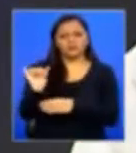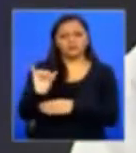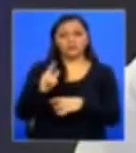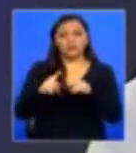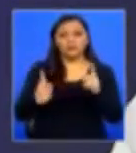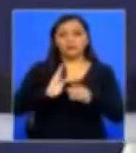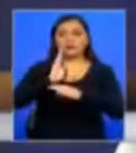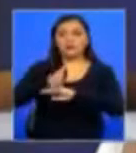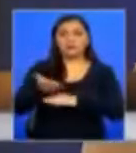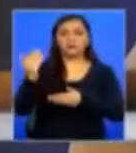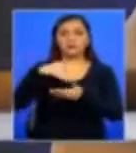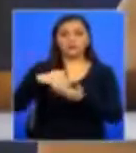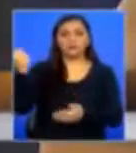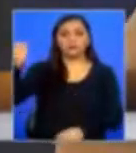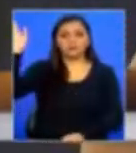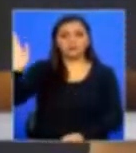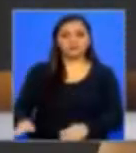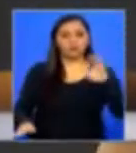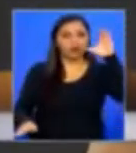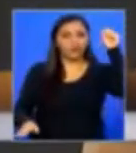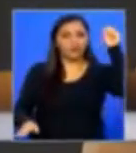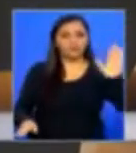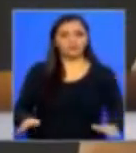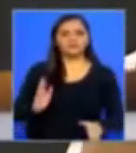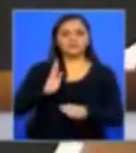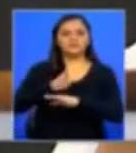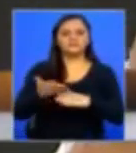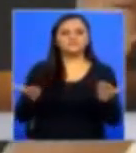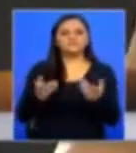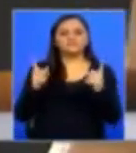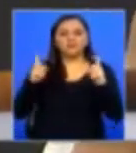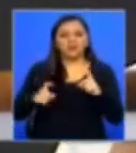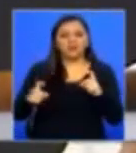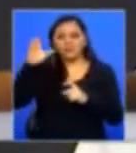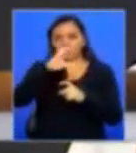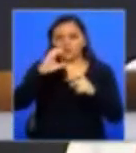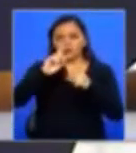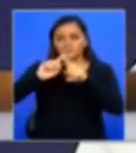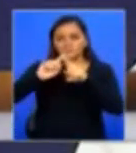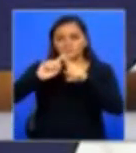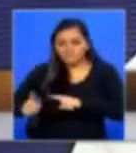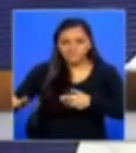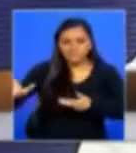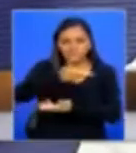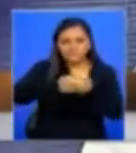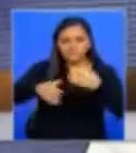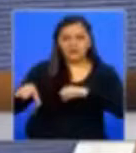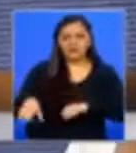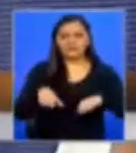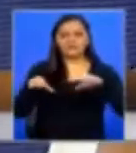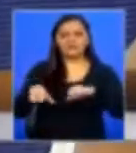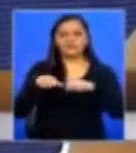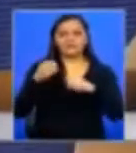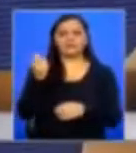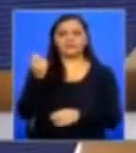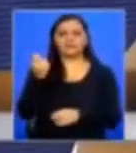devaluar de nuevo la moneda peruana, como sucede con Colombia. Entonces tenemos que buscar diversificar las actividades económicas.